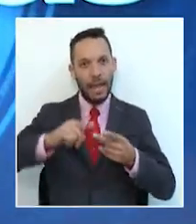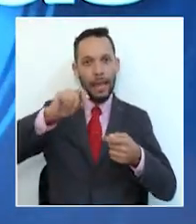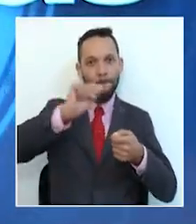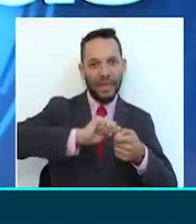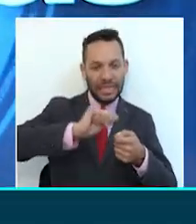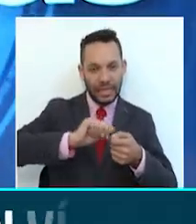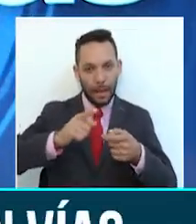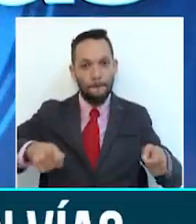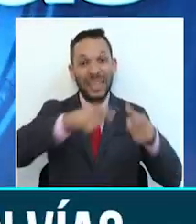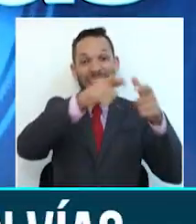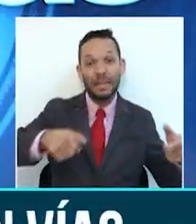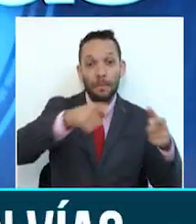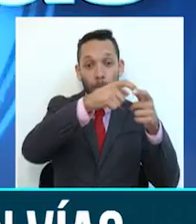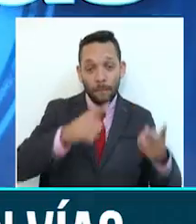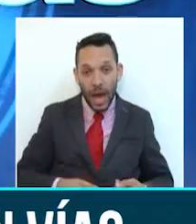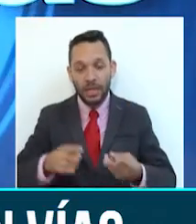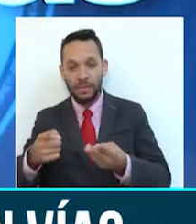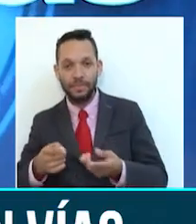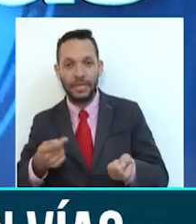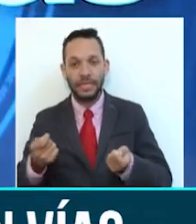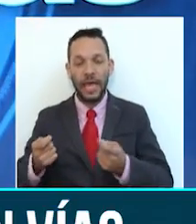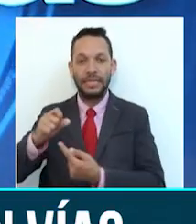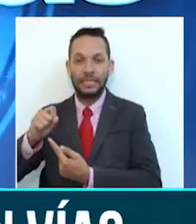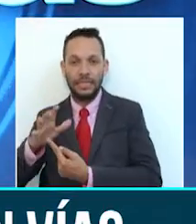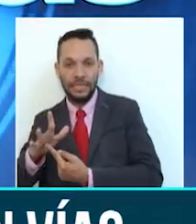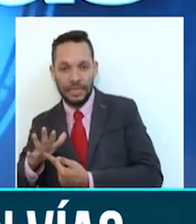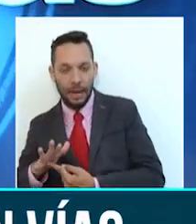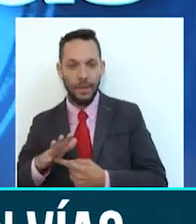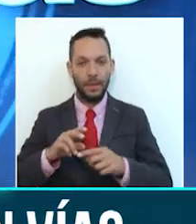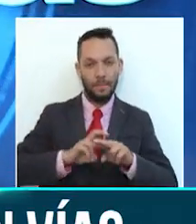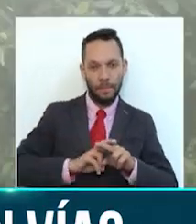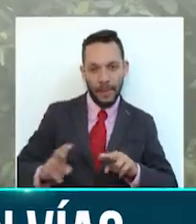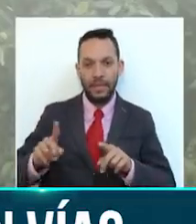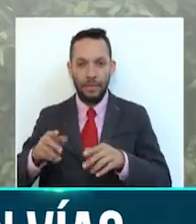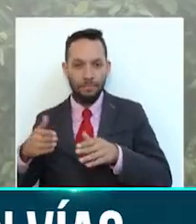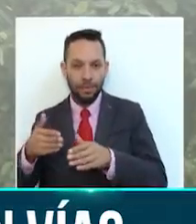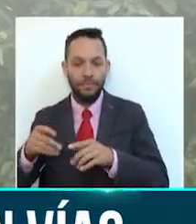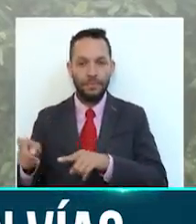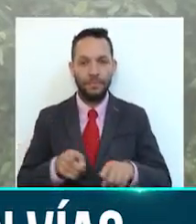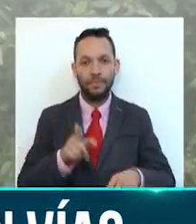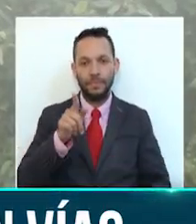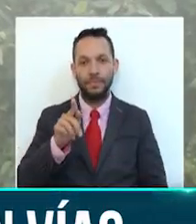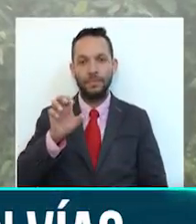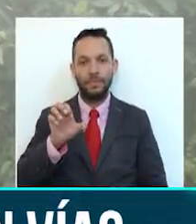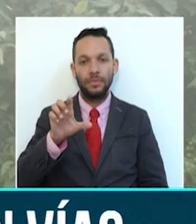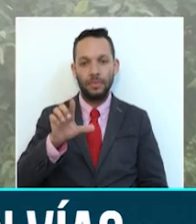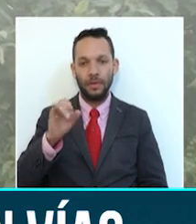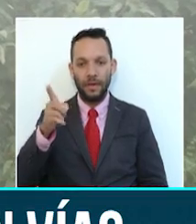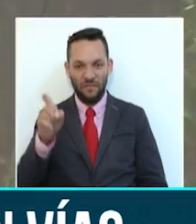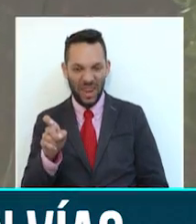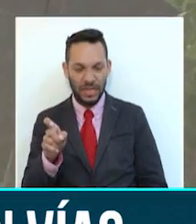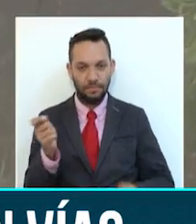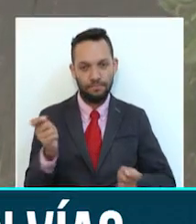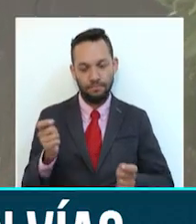destaca además que estuvo cerrada la conexión vial entre Salamina y Manizales. Félix Ricardo Giraldo, director de la Jefatura de Gestión de